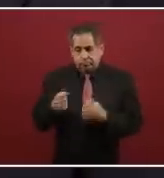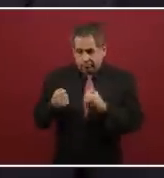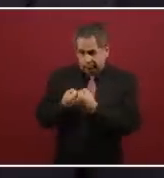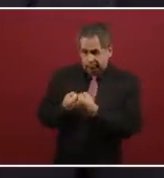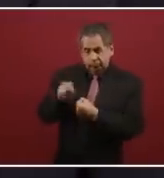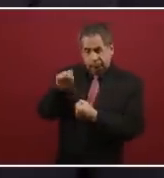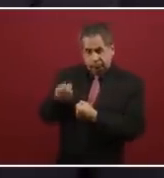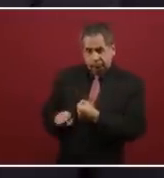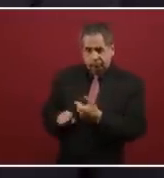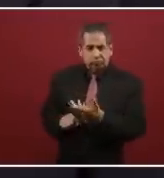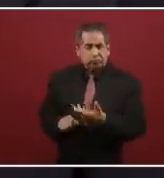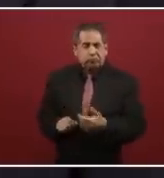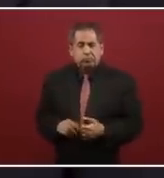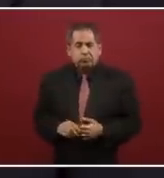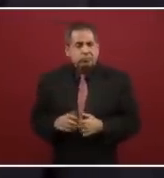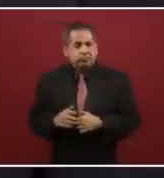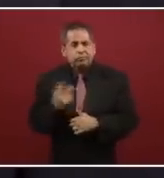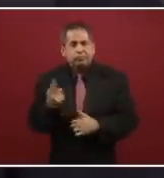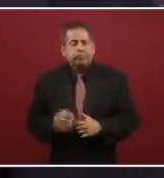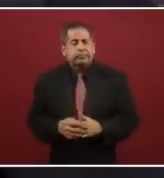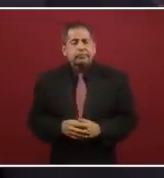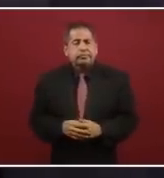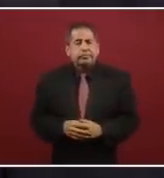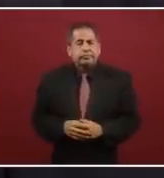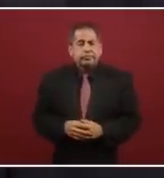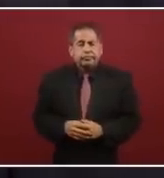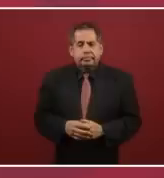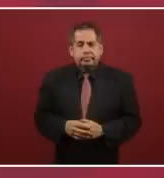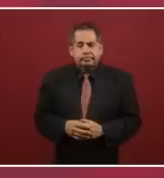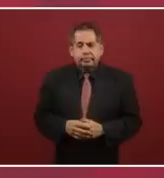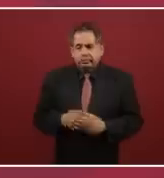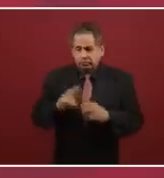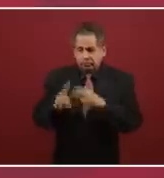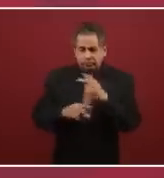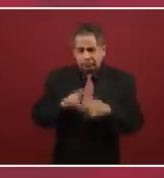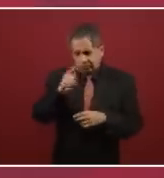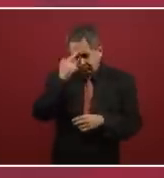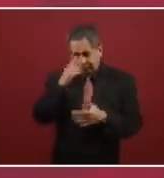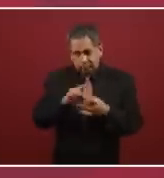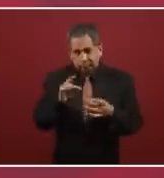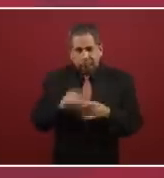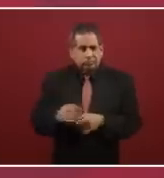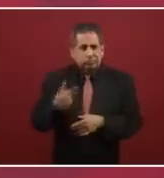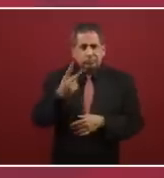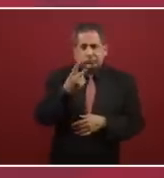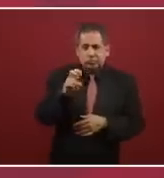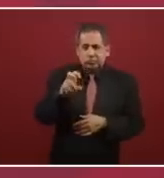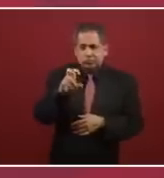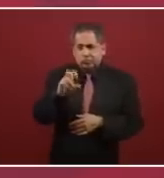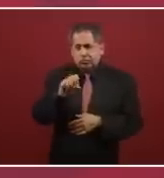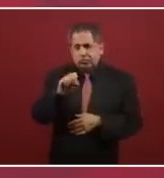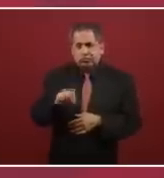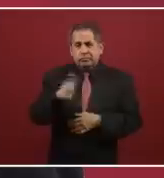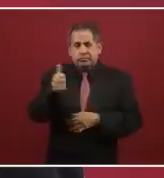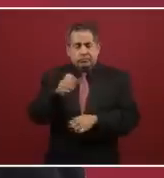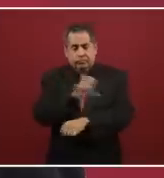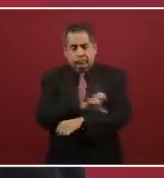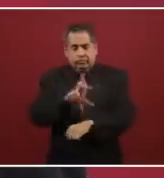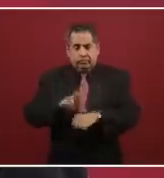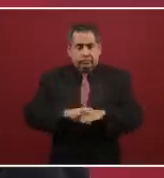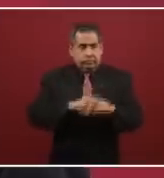sur, porque les recuerdo, son 266